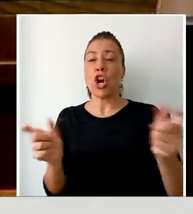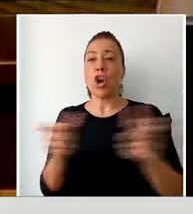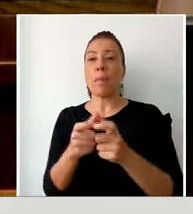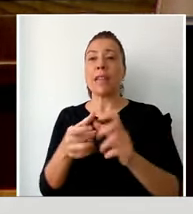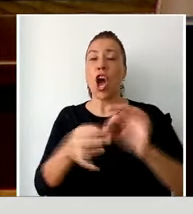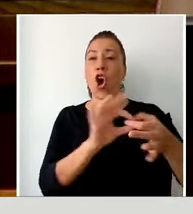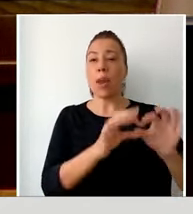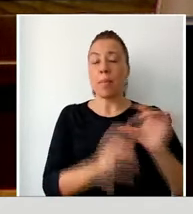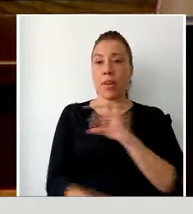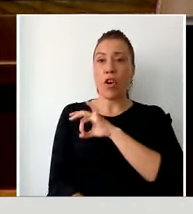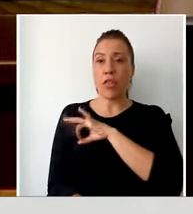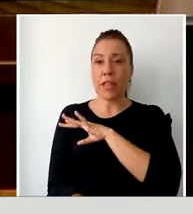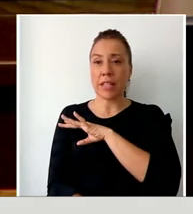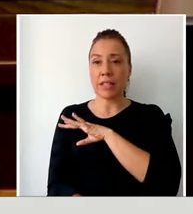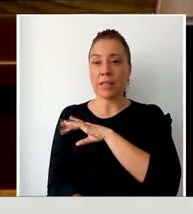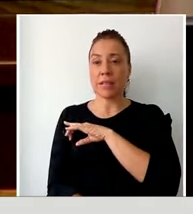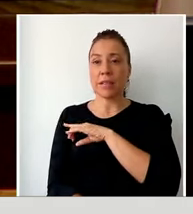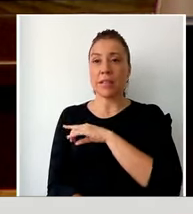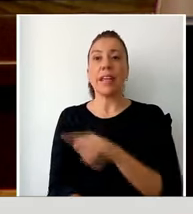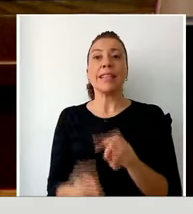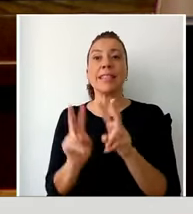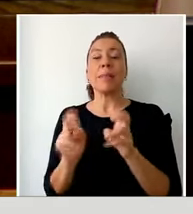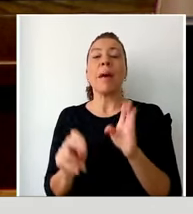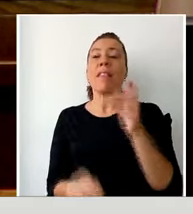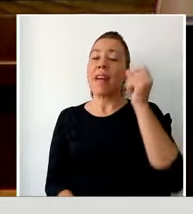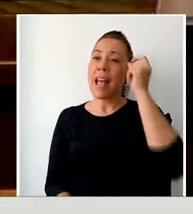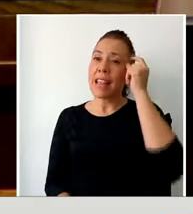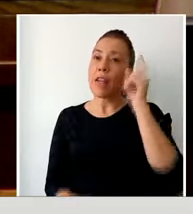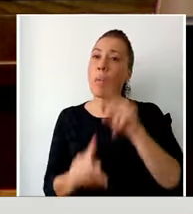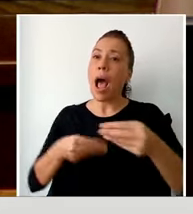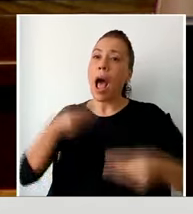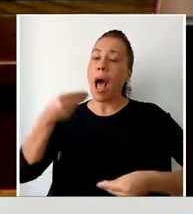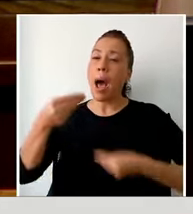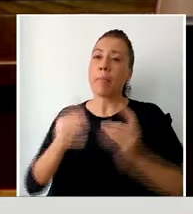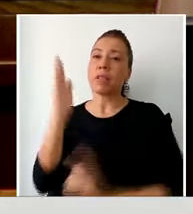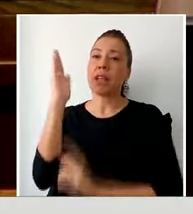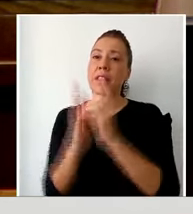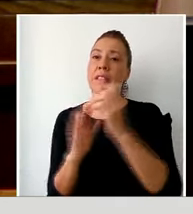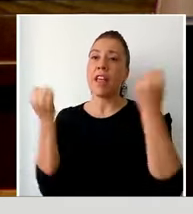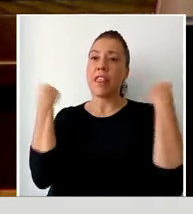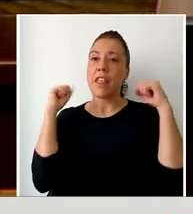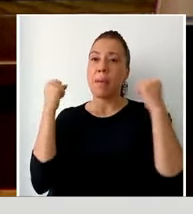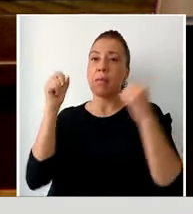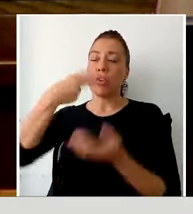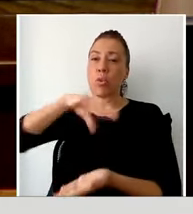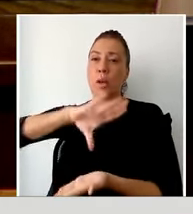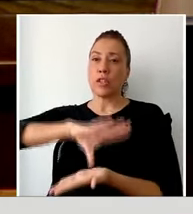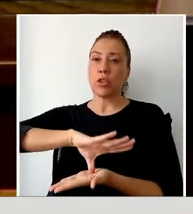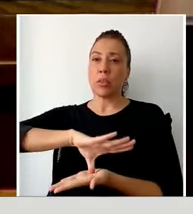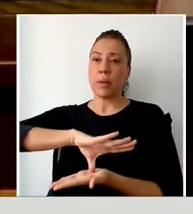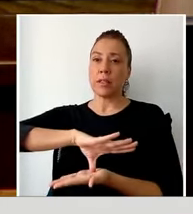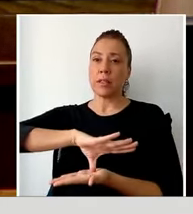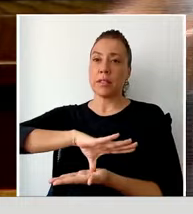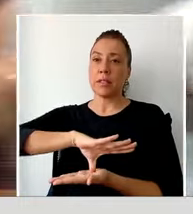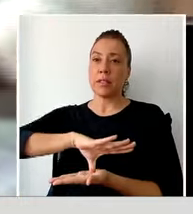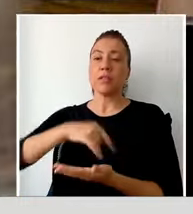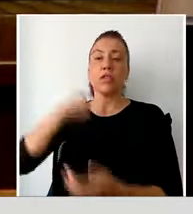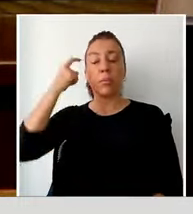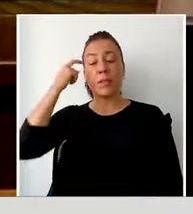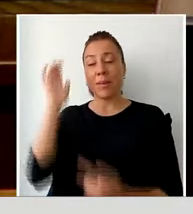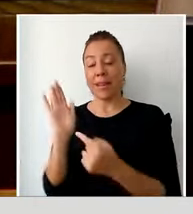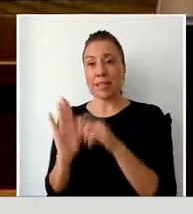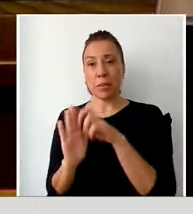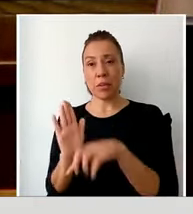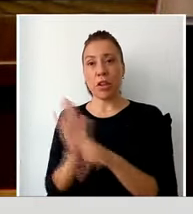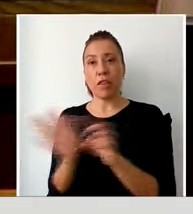dicha generalidad debemos entenderla como un aporte al desarrollo deportivo de nuestro país estimamos que el presente proyecto de ley fomenta